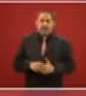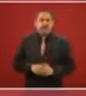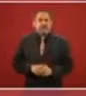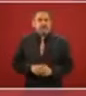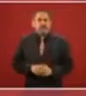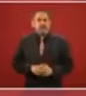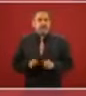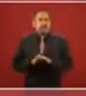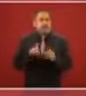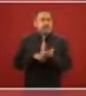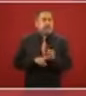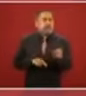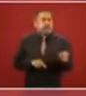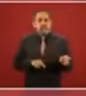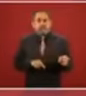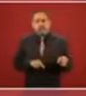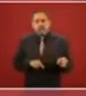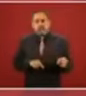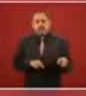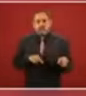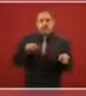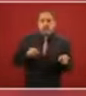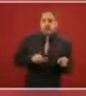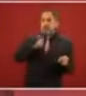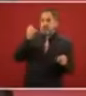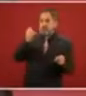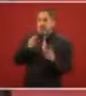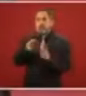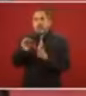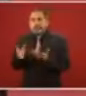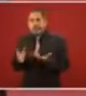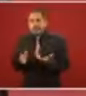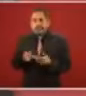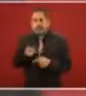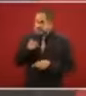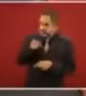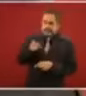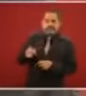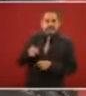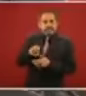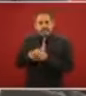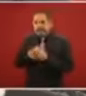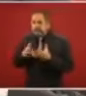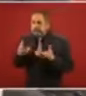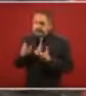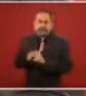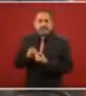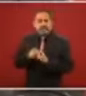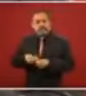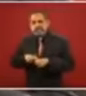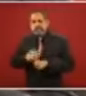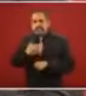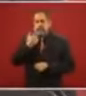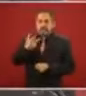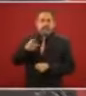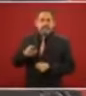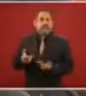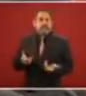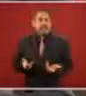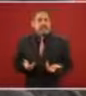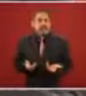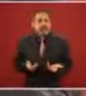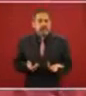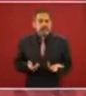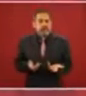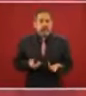No le veo otra salida, porque no produjo